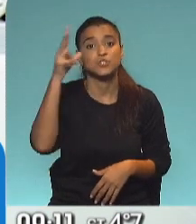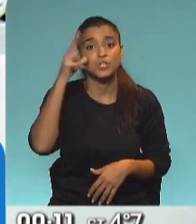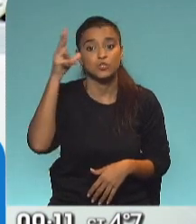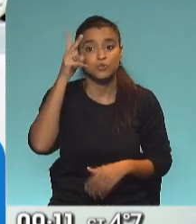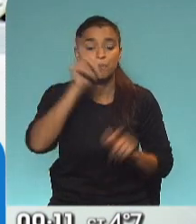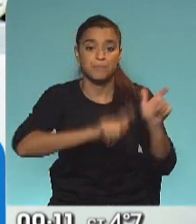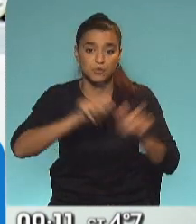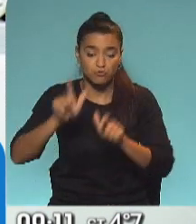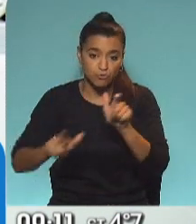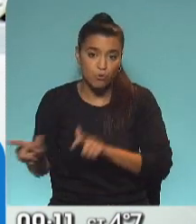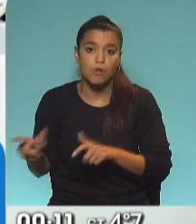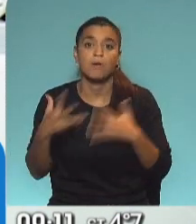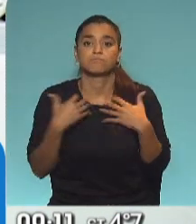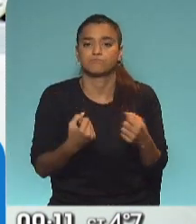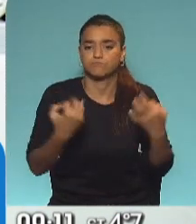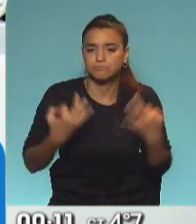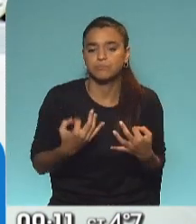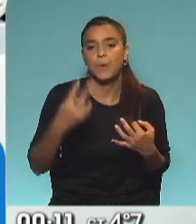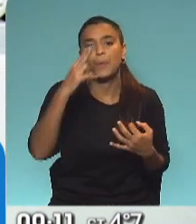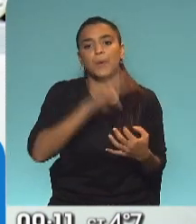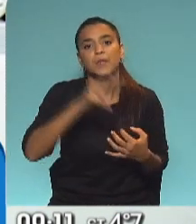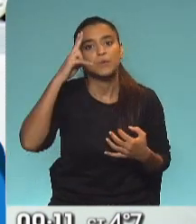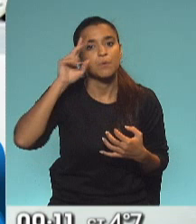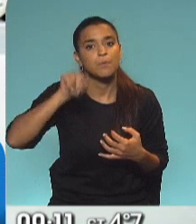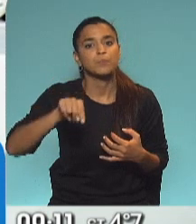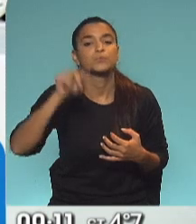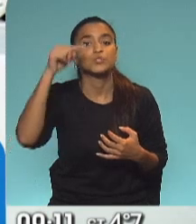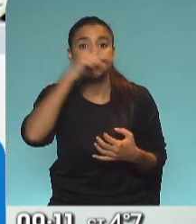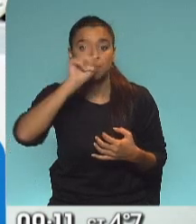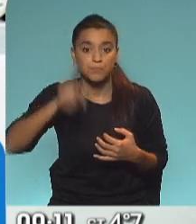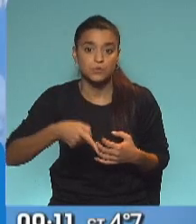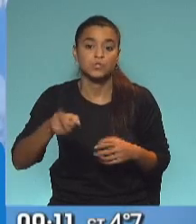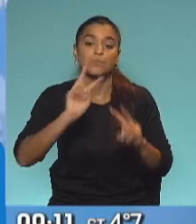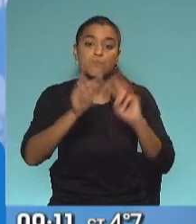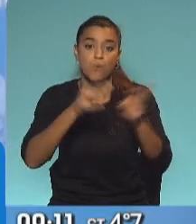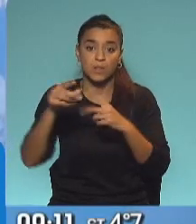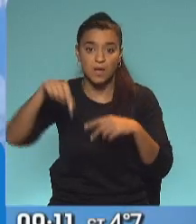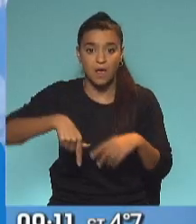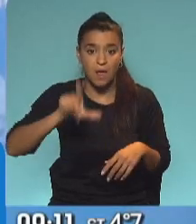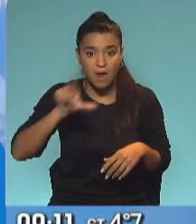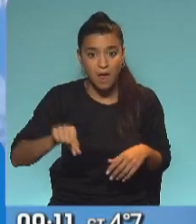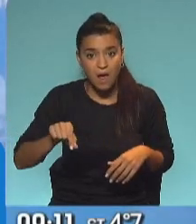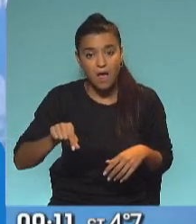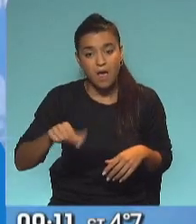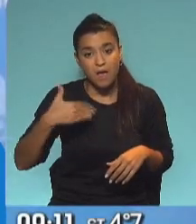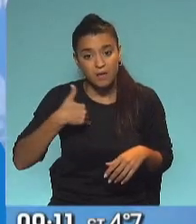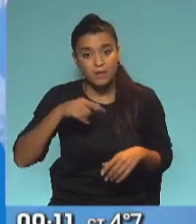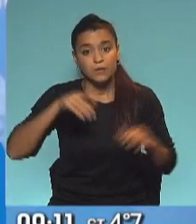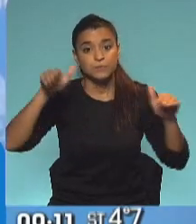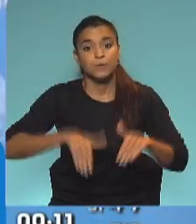14.788 son las personas que se han recuperado, 29.7%. La tasa de letalidad en Argentina sigue en